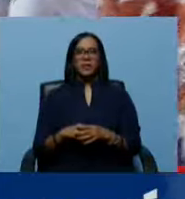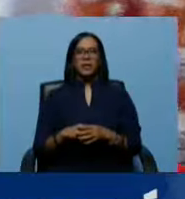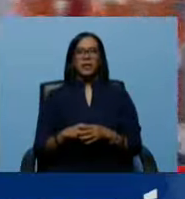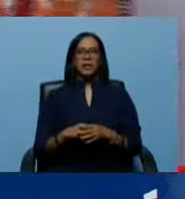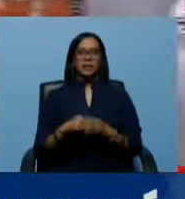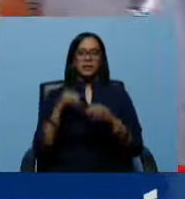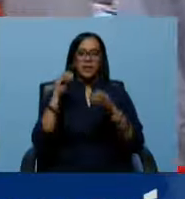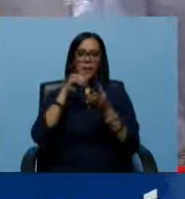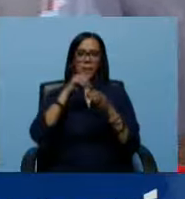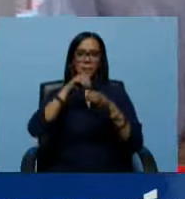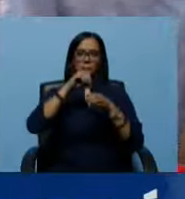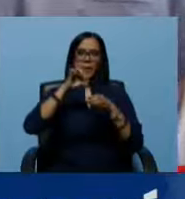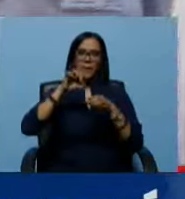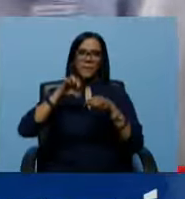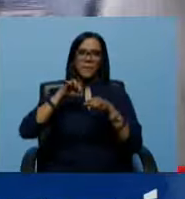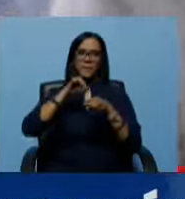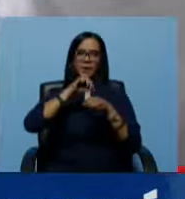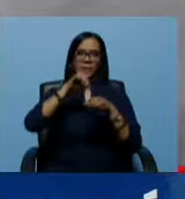pepitona,